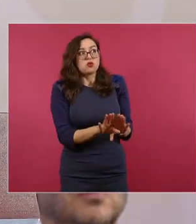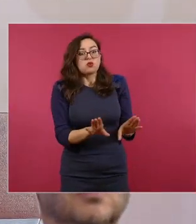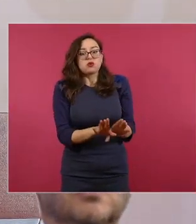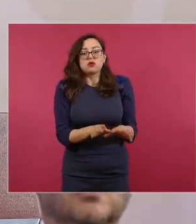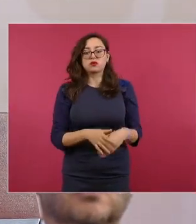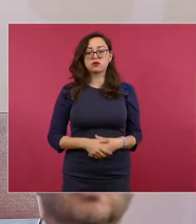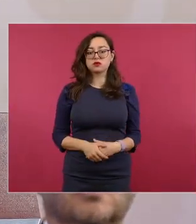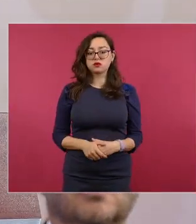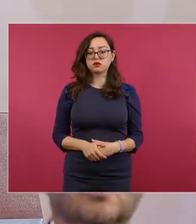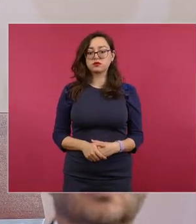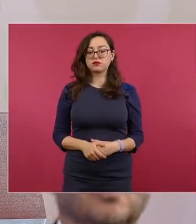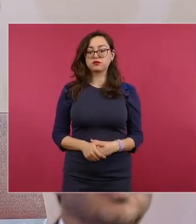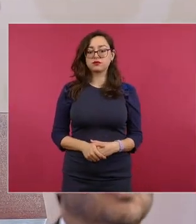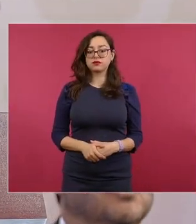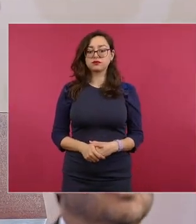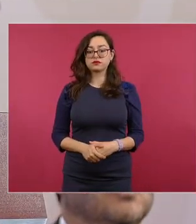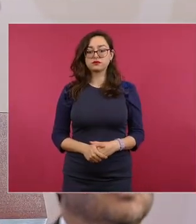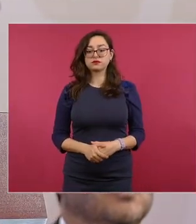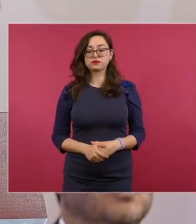Haciendo